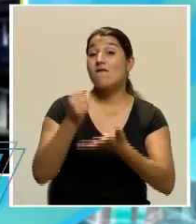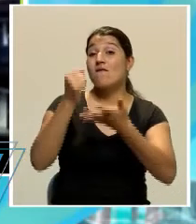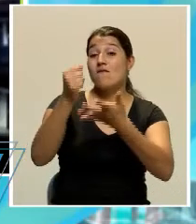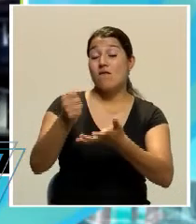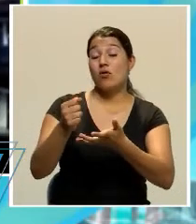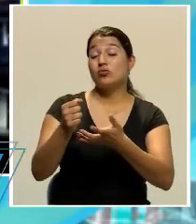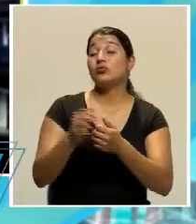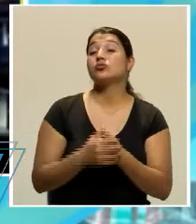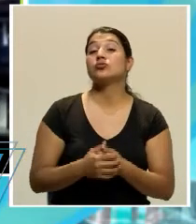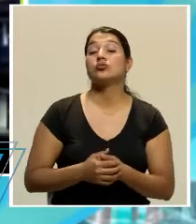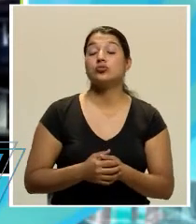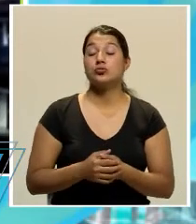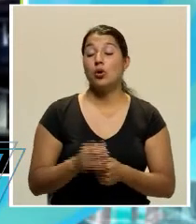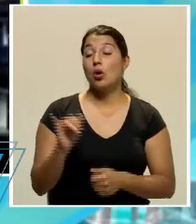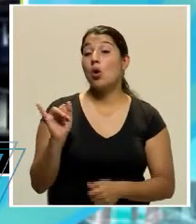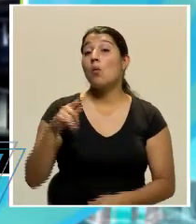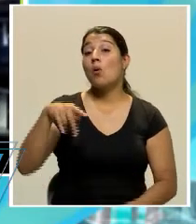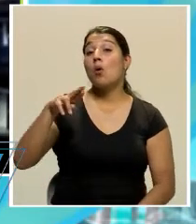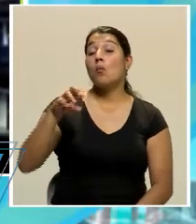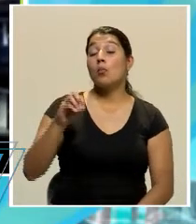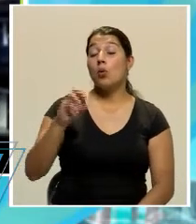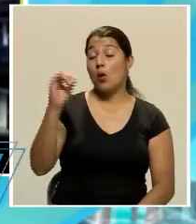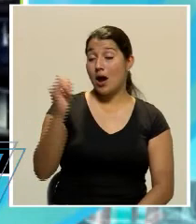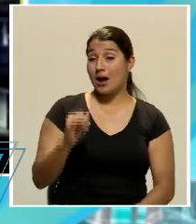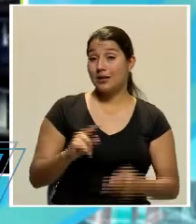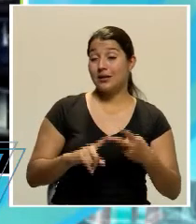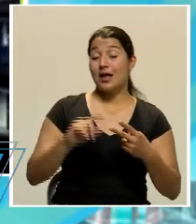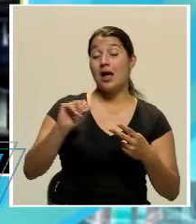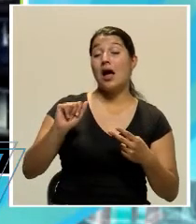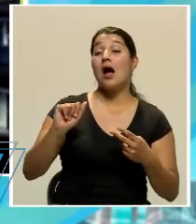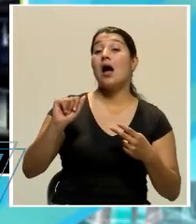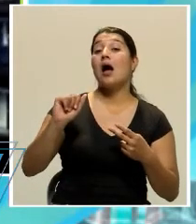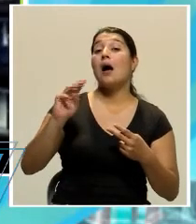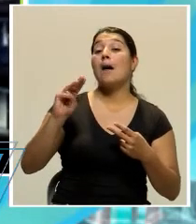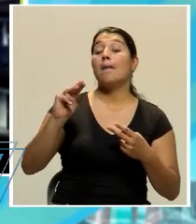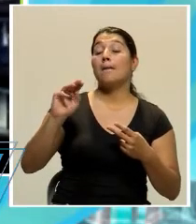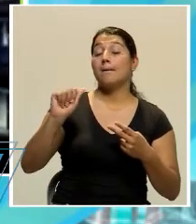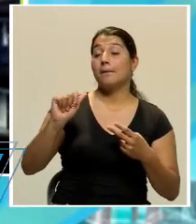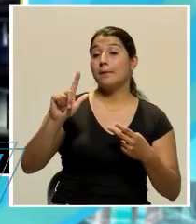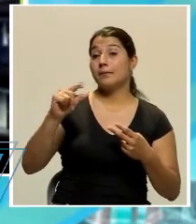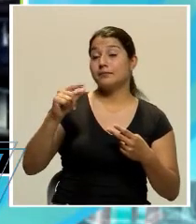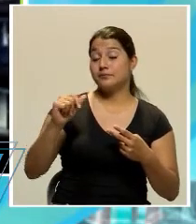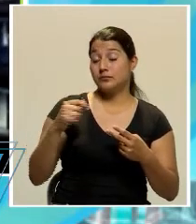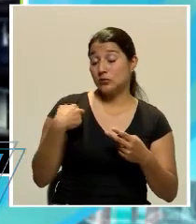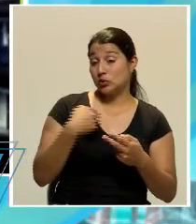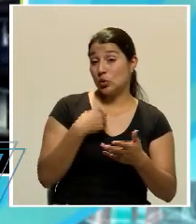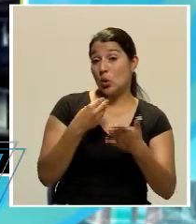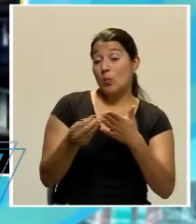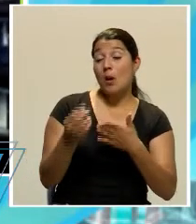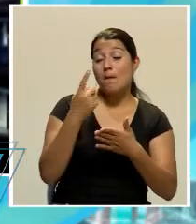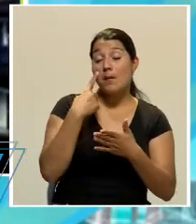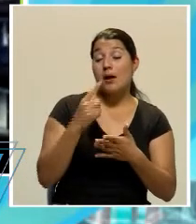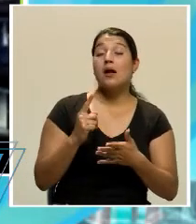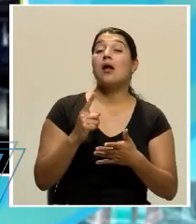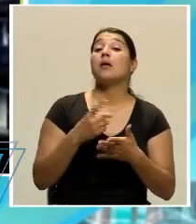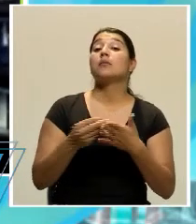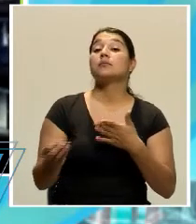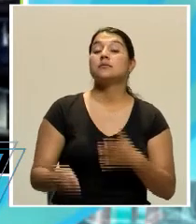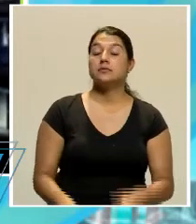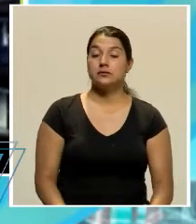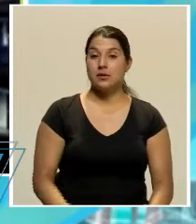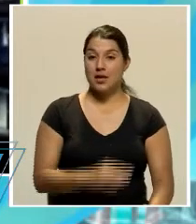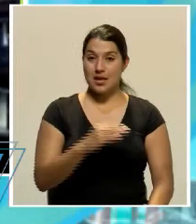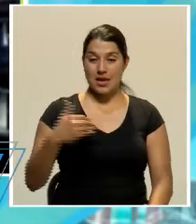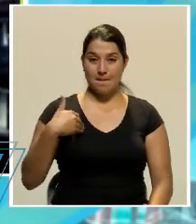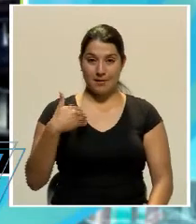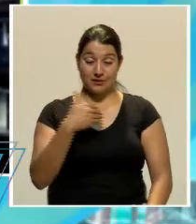como ProArtes, como Aquicultura, que se han comprado algunos eventos para pasarlos por plataformas digitales, y